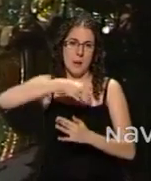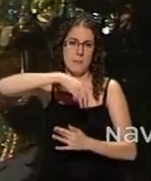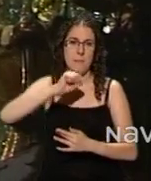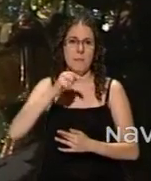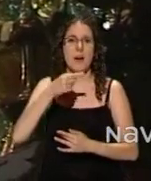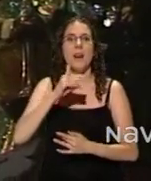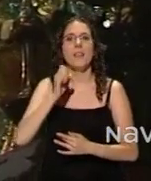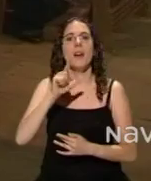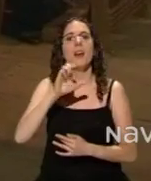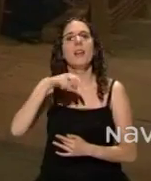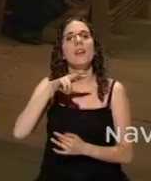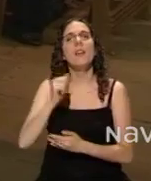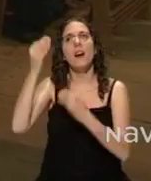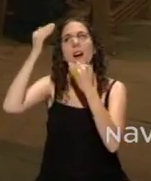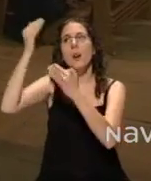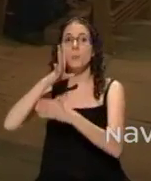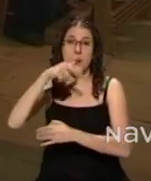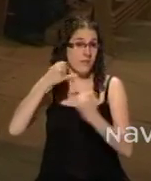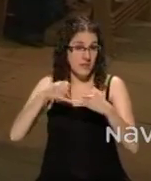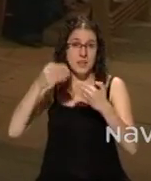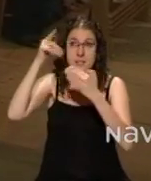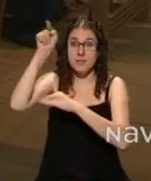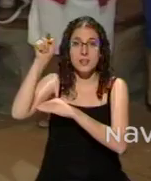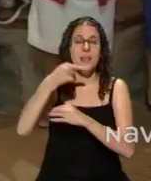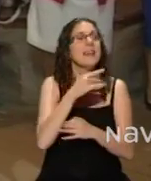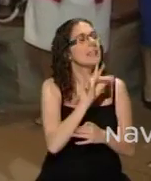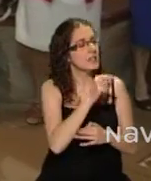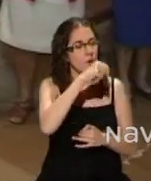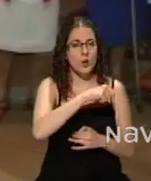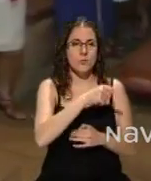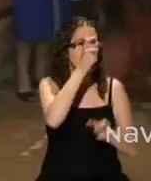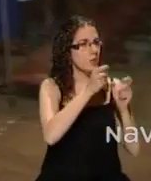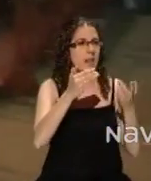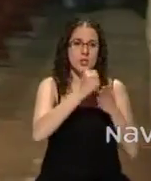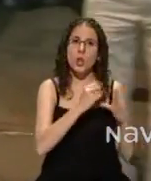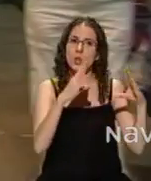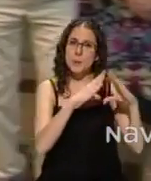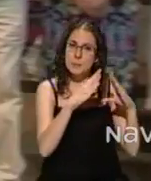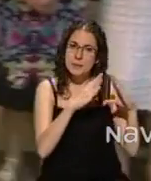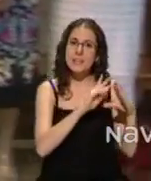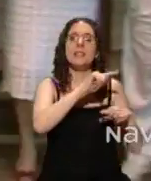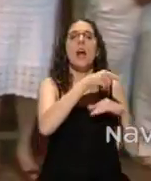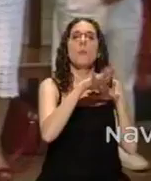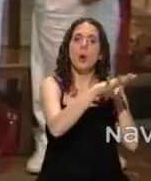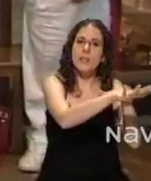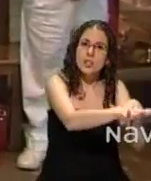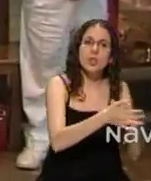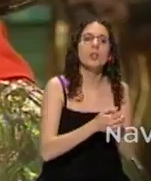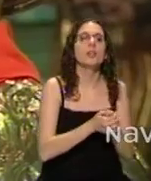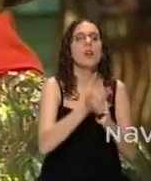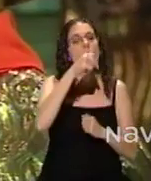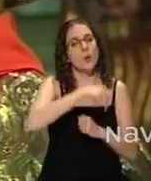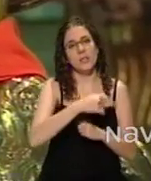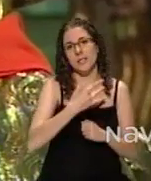son en su honor, ¿no? Sí, hoy sale todo el pueblo, vamos a misa, ayer fue las vísperas, hicimos la procesión y hoy es el día grande